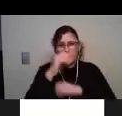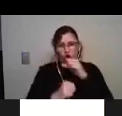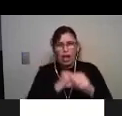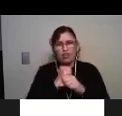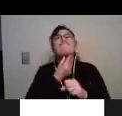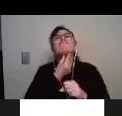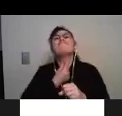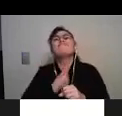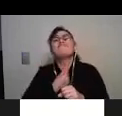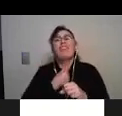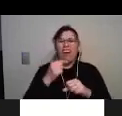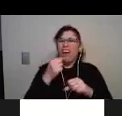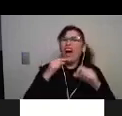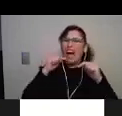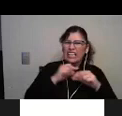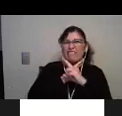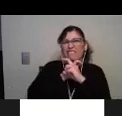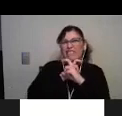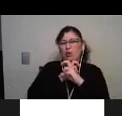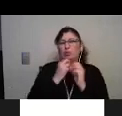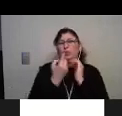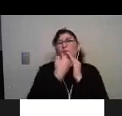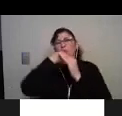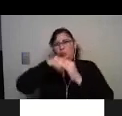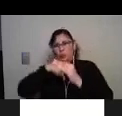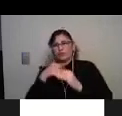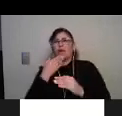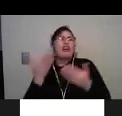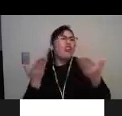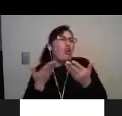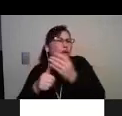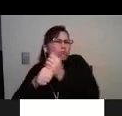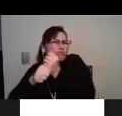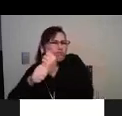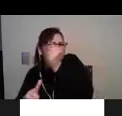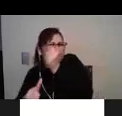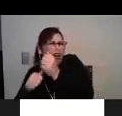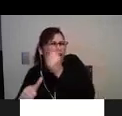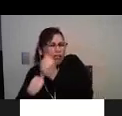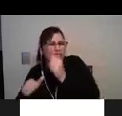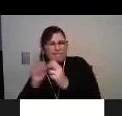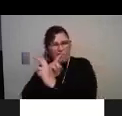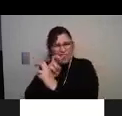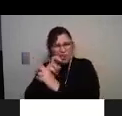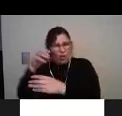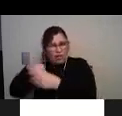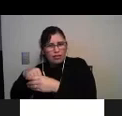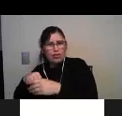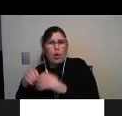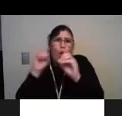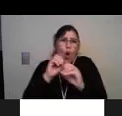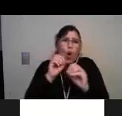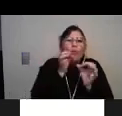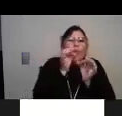intestino de las personas y se propagaba a través del contacto con materia fecal, ¿cierto? O las gotitas respiratorias presentes en la tos o